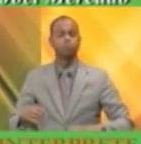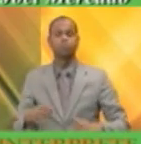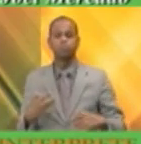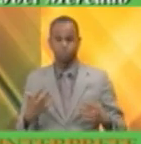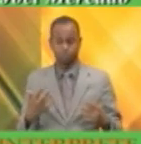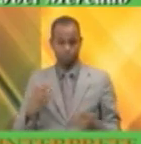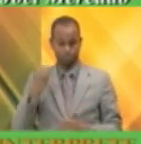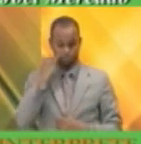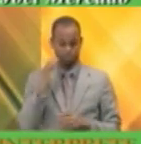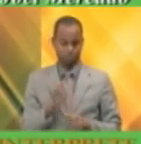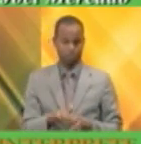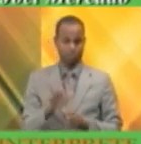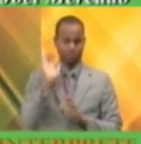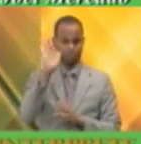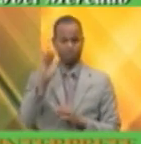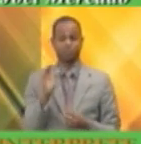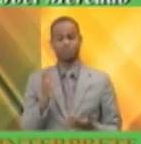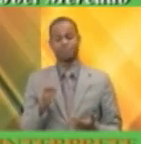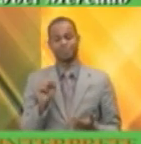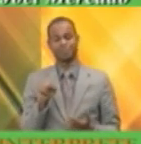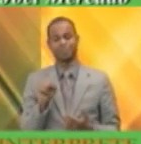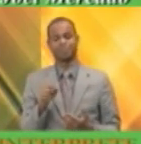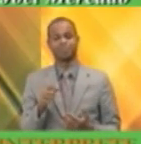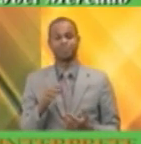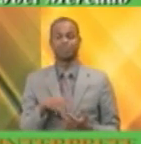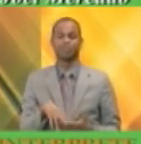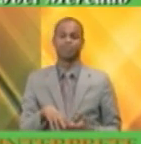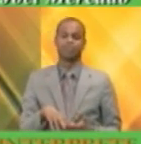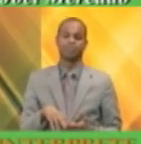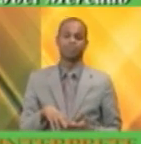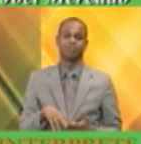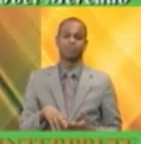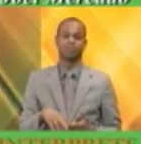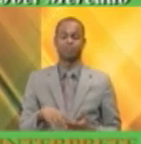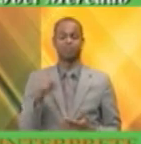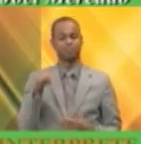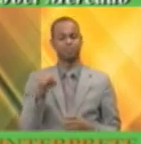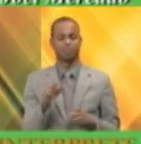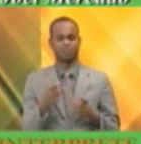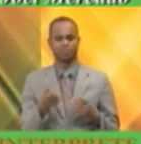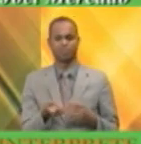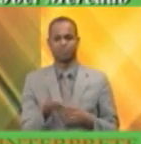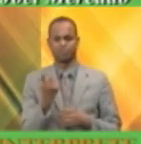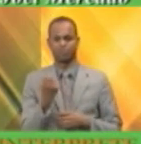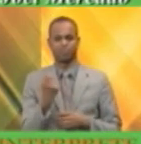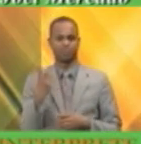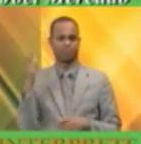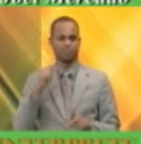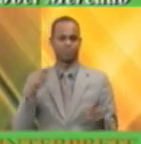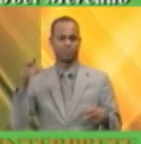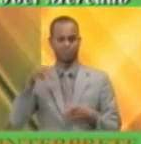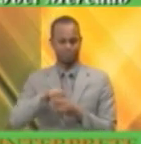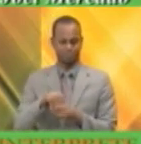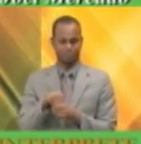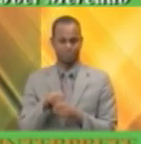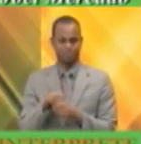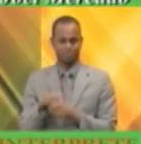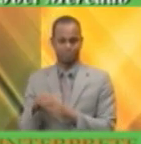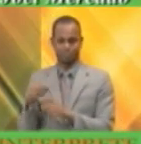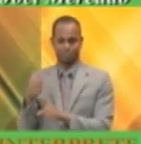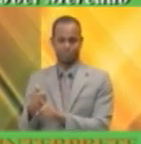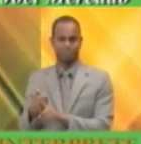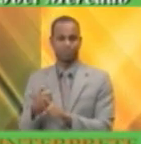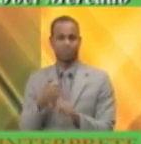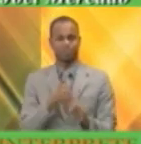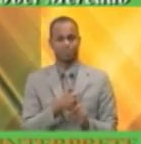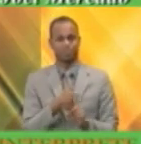la cuestión del baloncesto, sabe que el baloncesto va compuesto por 12 personas. Cada equipo. Que cada cual tiene